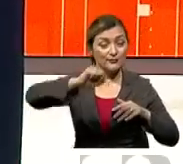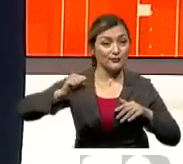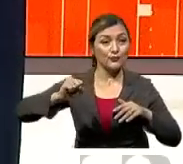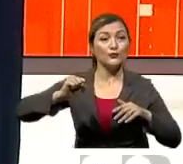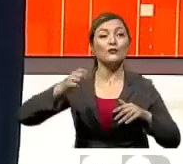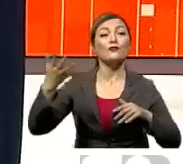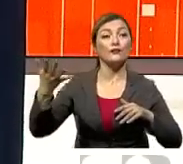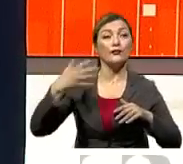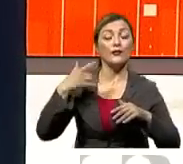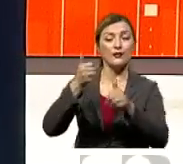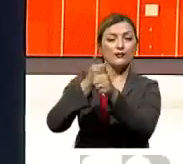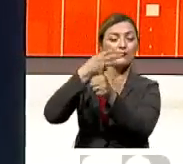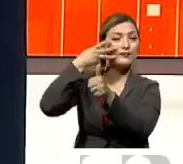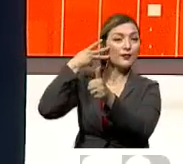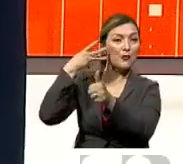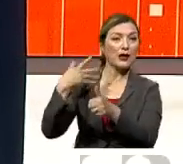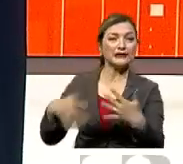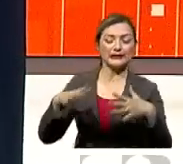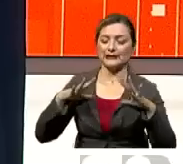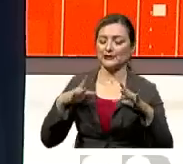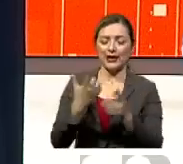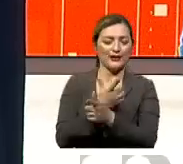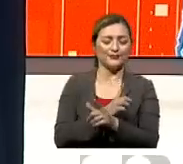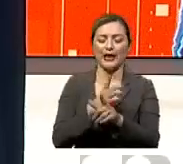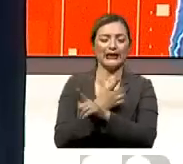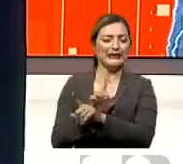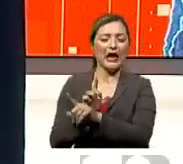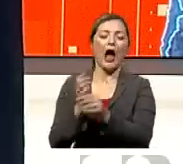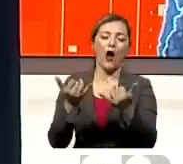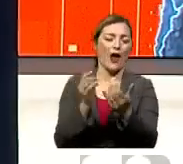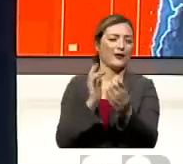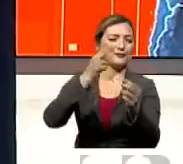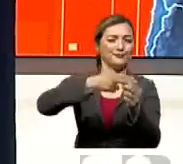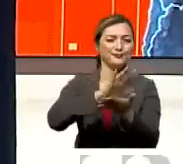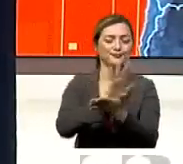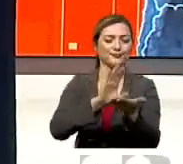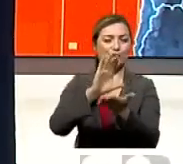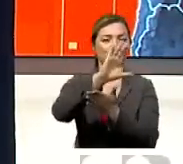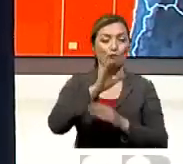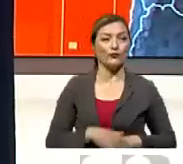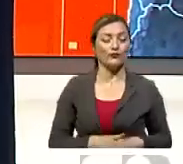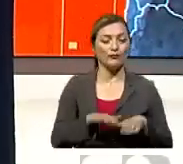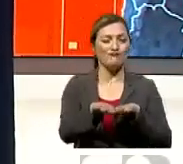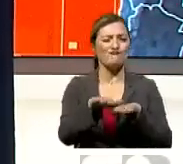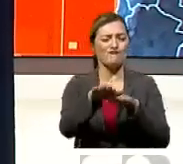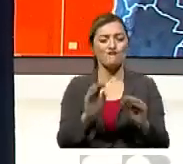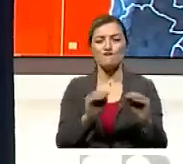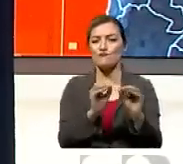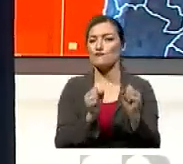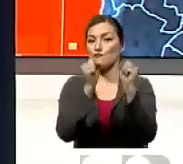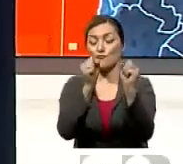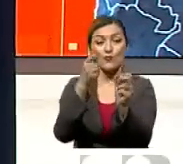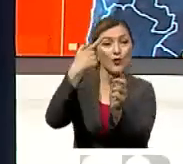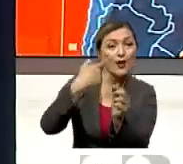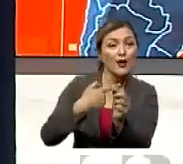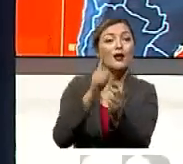Algunas recomendaciones. Hoy, ya sabemos, ya lo mencionabas, Andrea, se registra bastante carga vehicular como es habitual, pero también en la capital